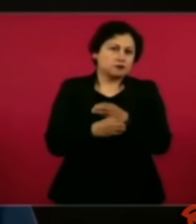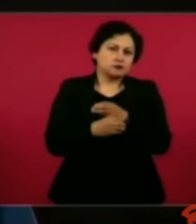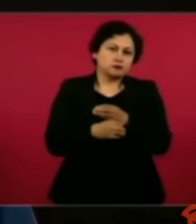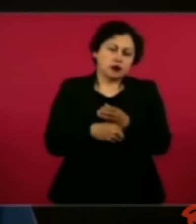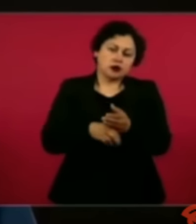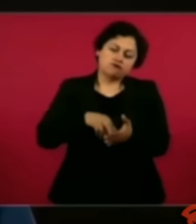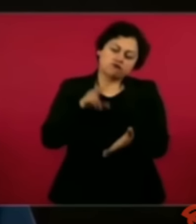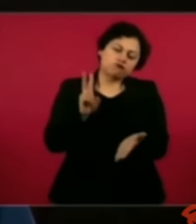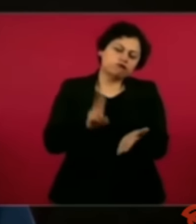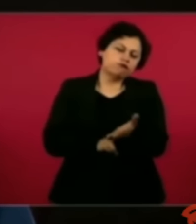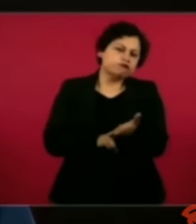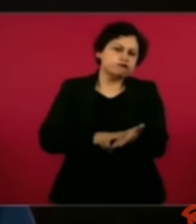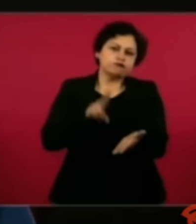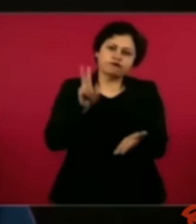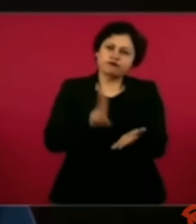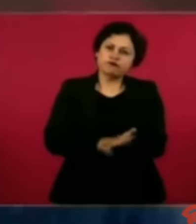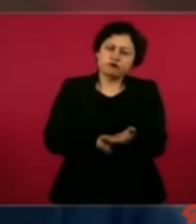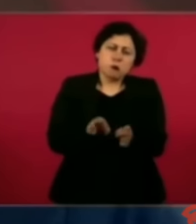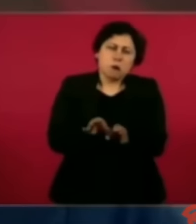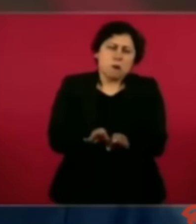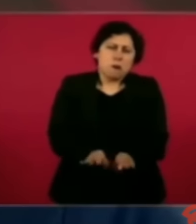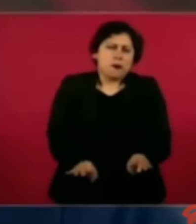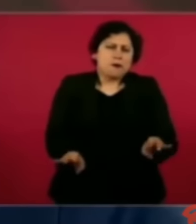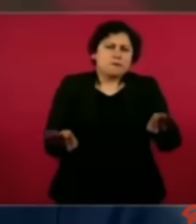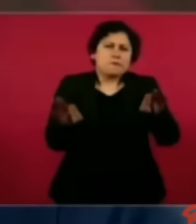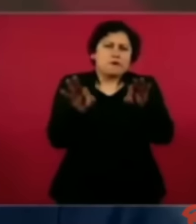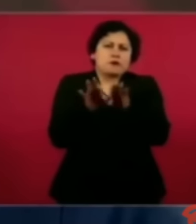un tesoro. Tengo el apoyo